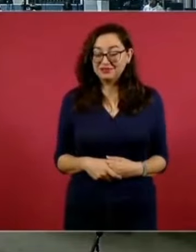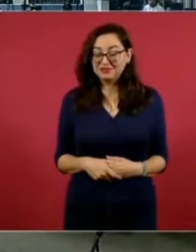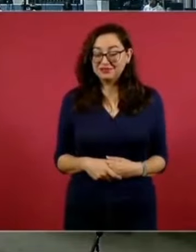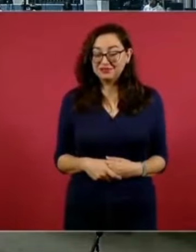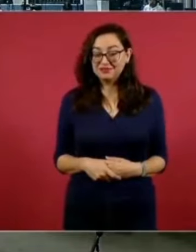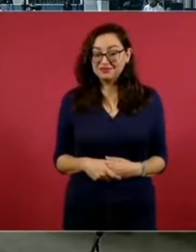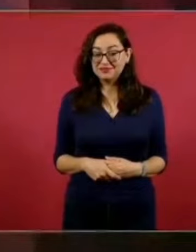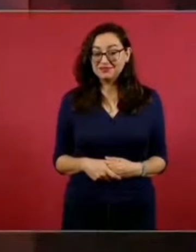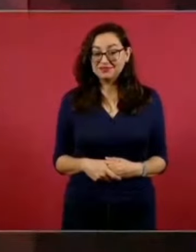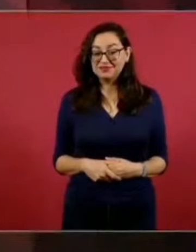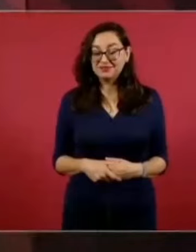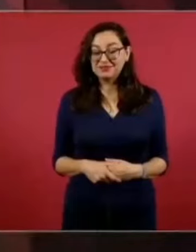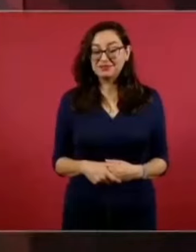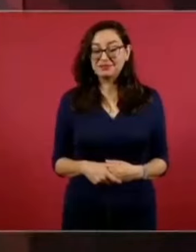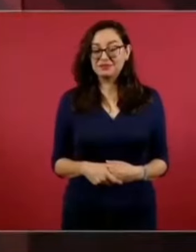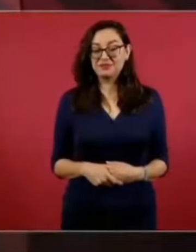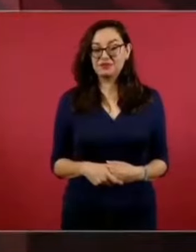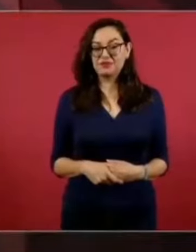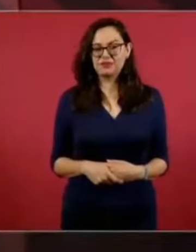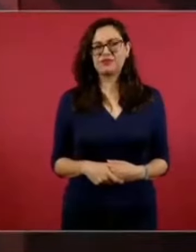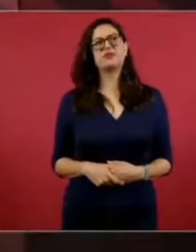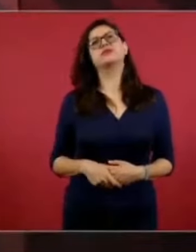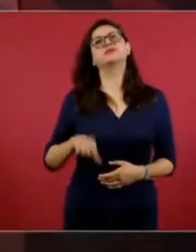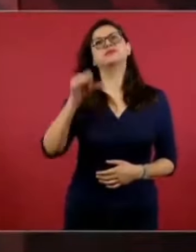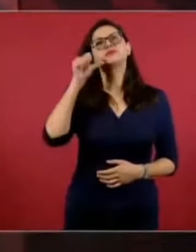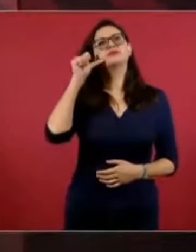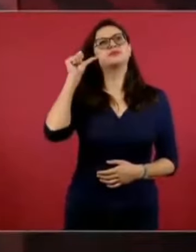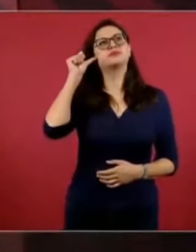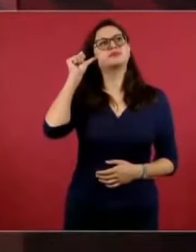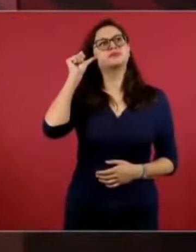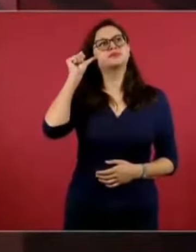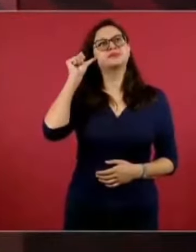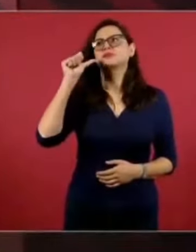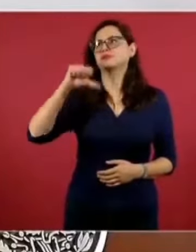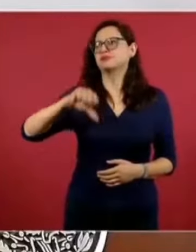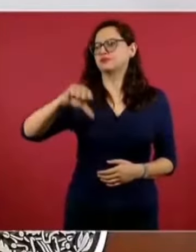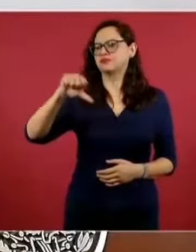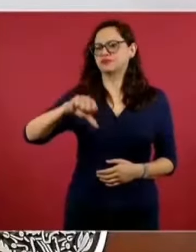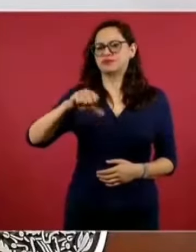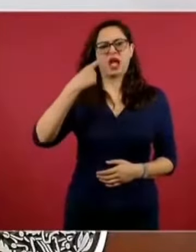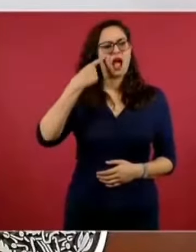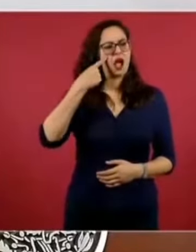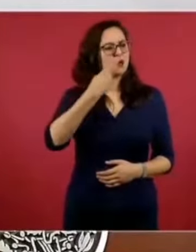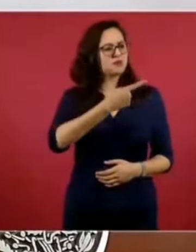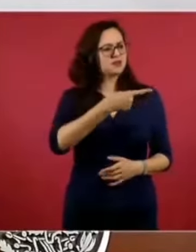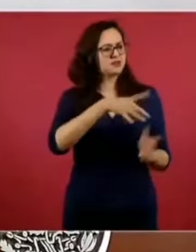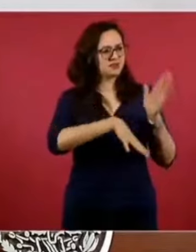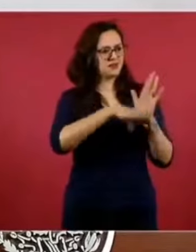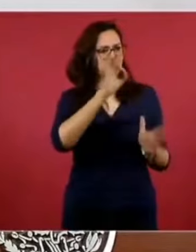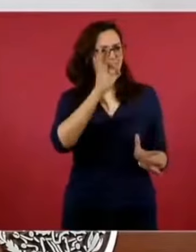representación ayer o hoy viene un artículo a ver si